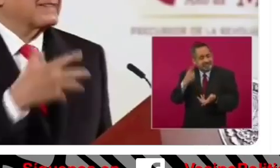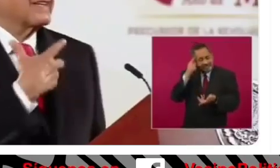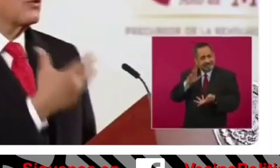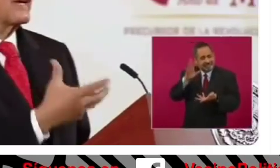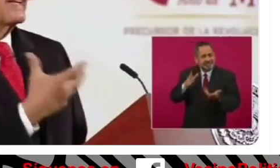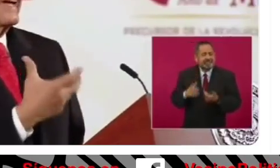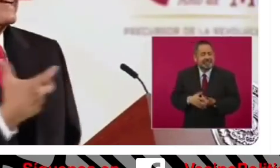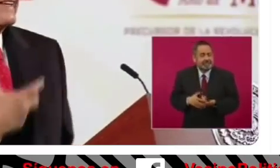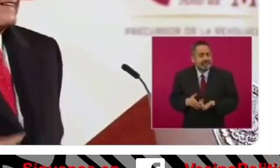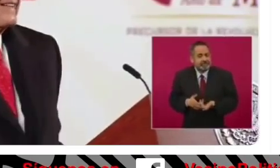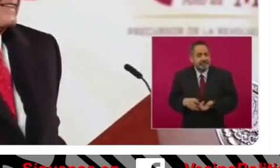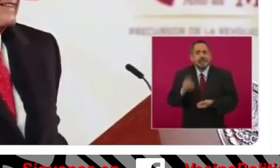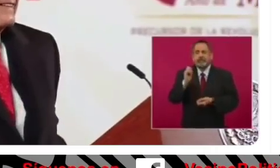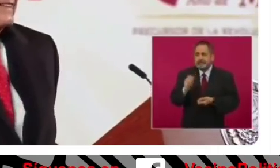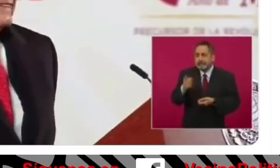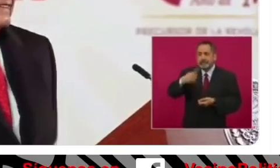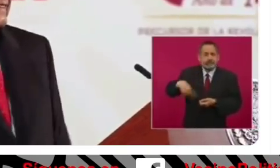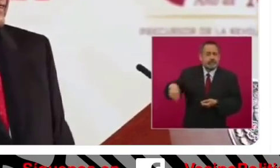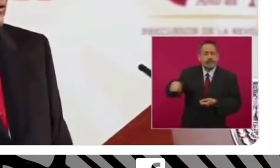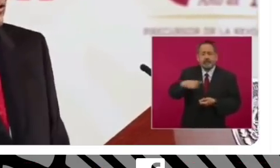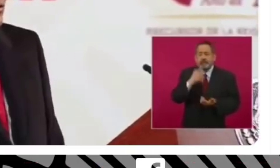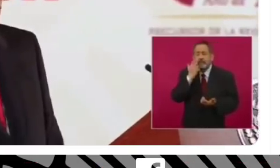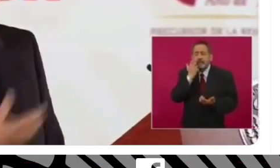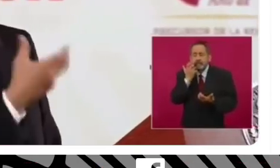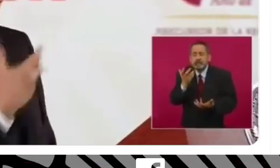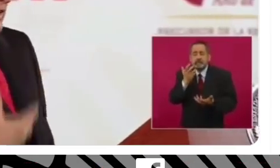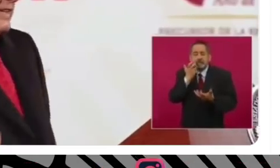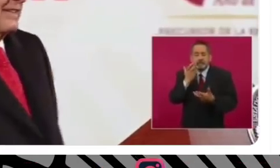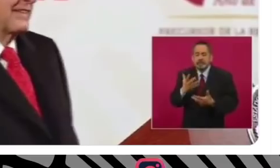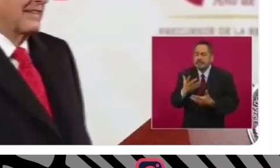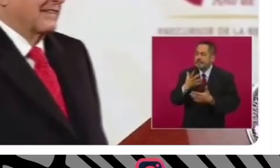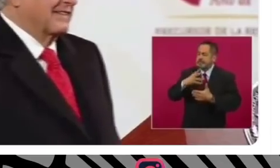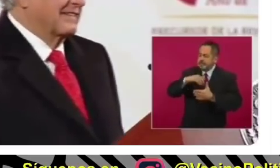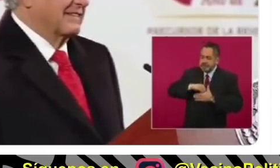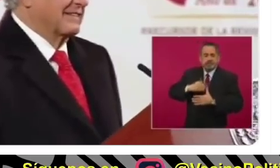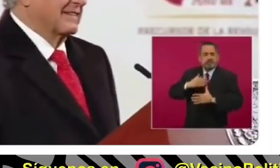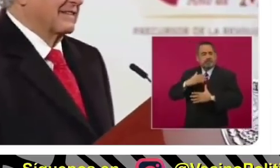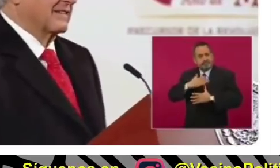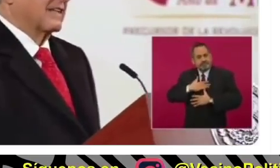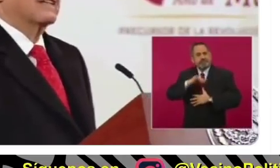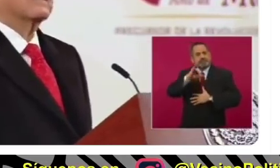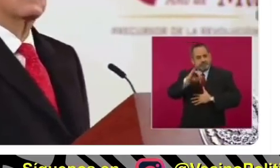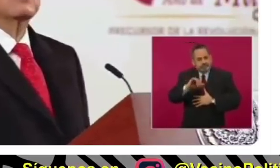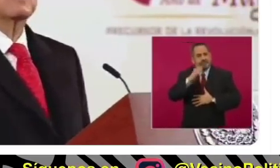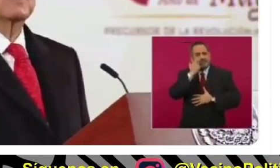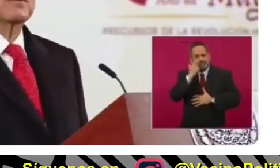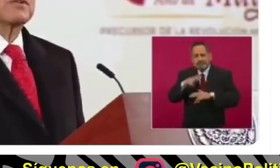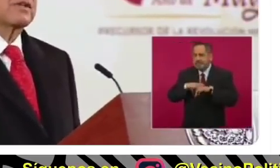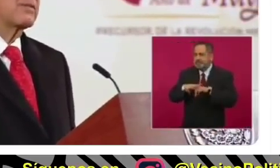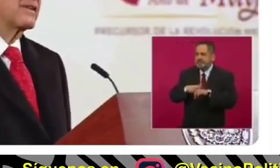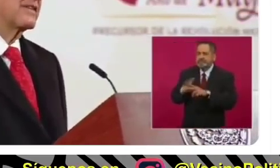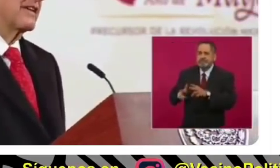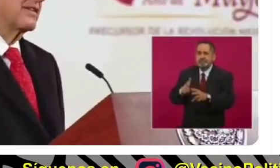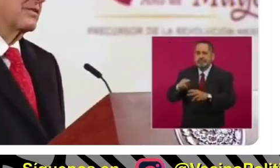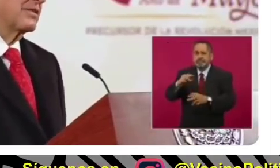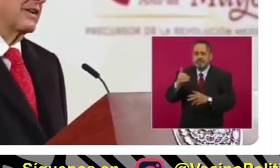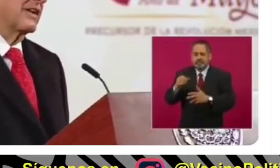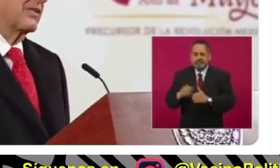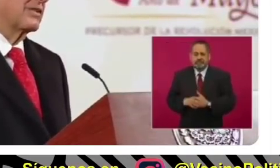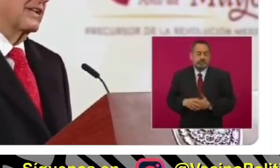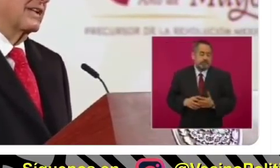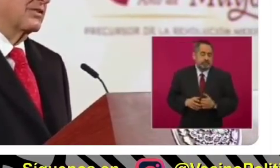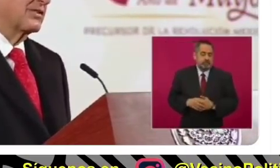o sea es algo que ya lo hizo suyo la gente ayer hice un llamado a empresarios